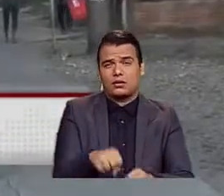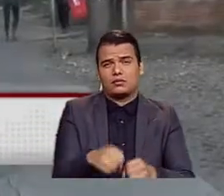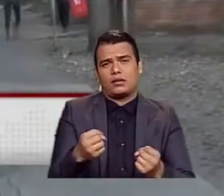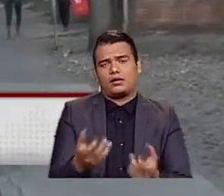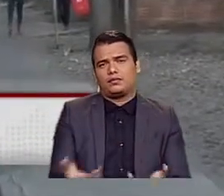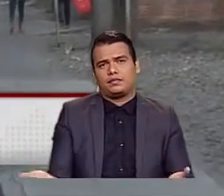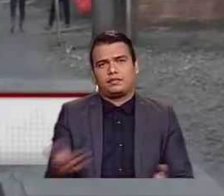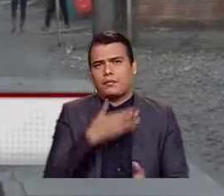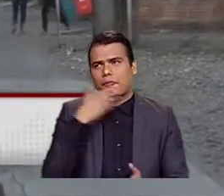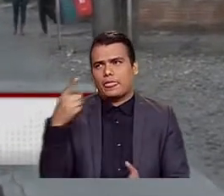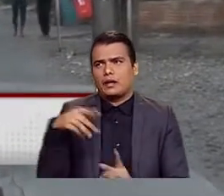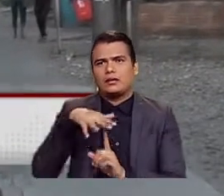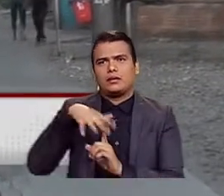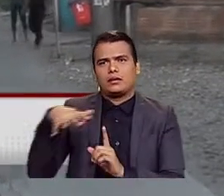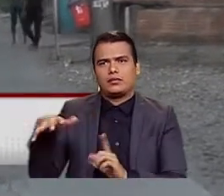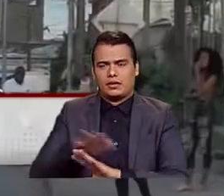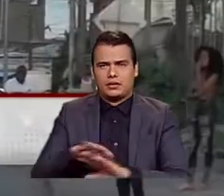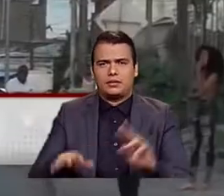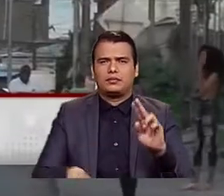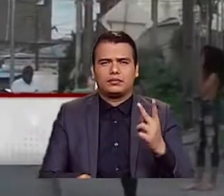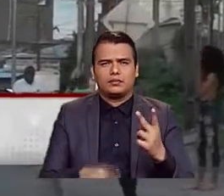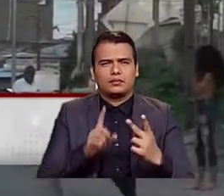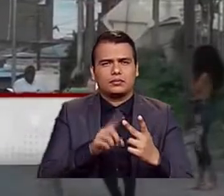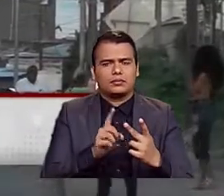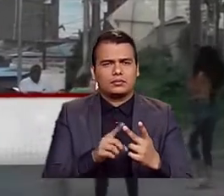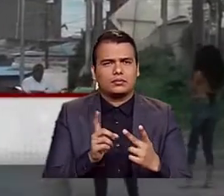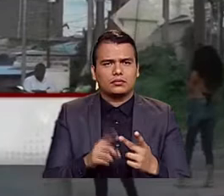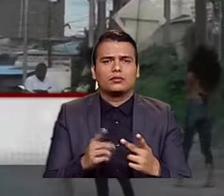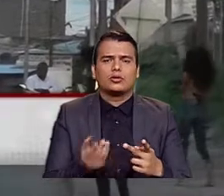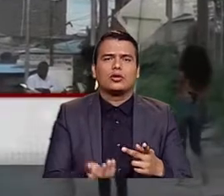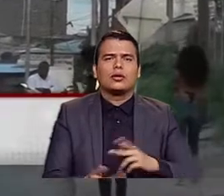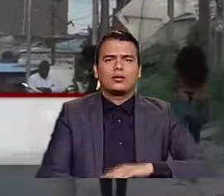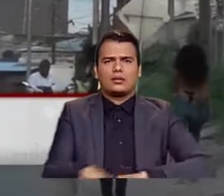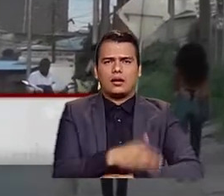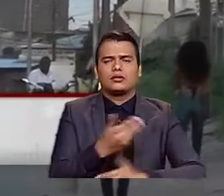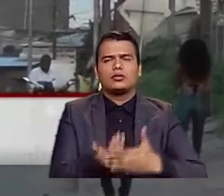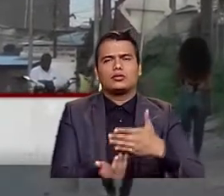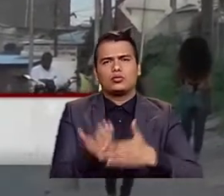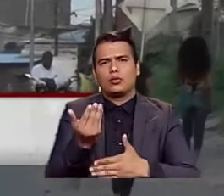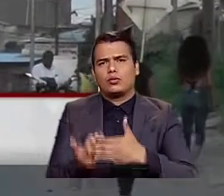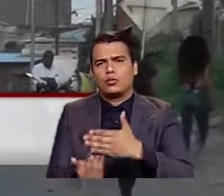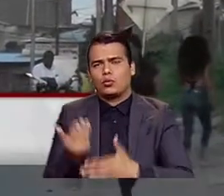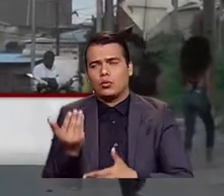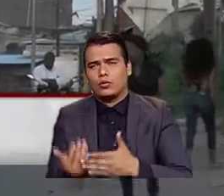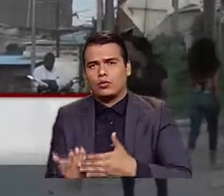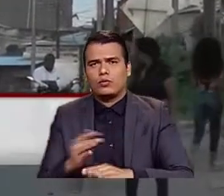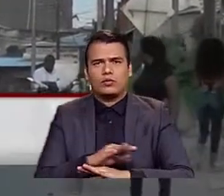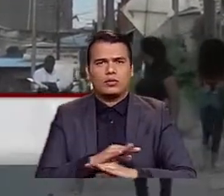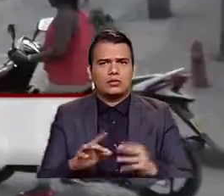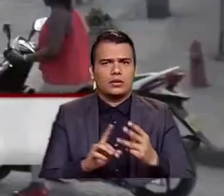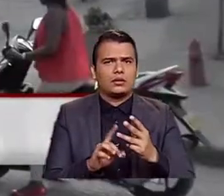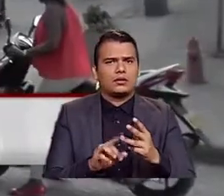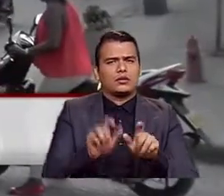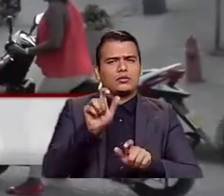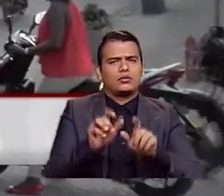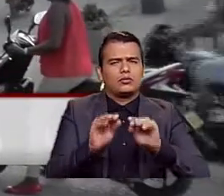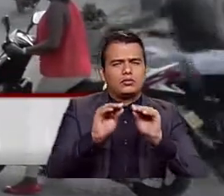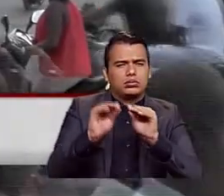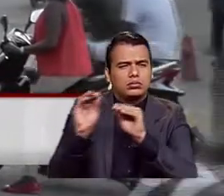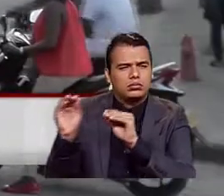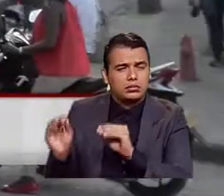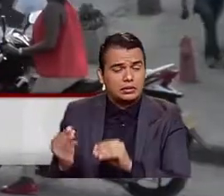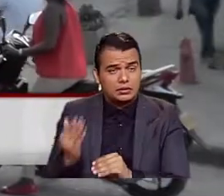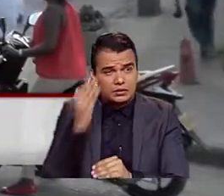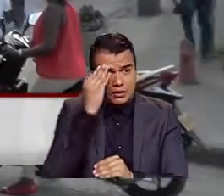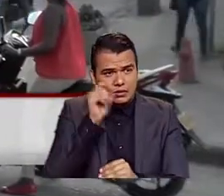terminal de carga y descarga. Segundo, planteamos aperturar nuevas vías, mucha capacitación pedagógica, porque necesitamos